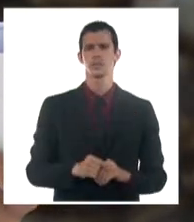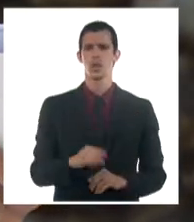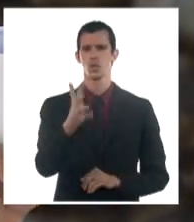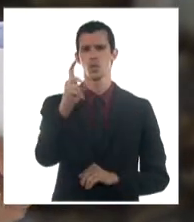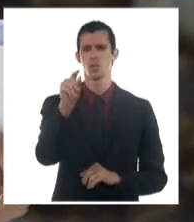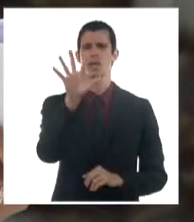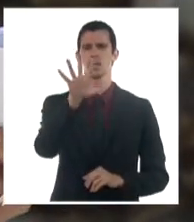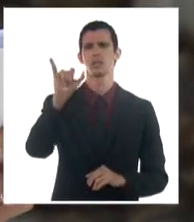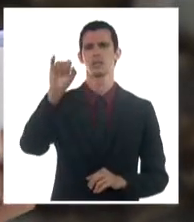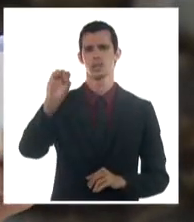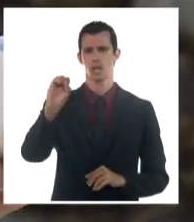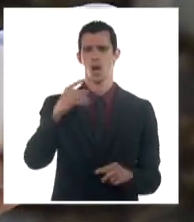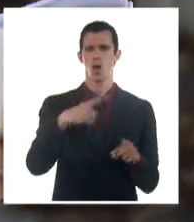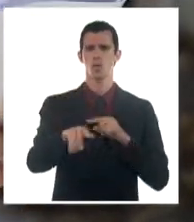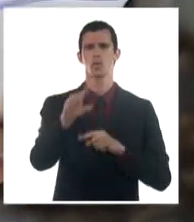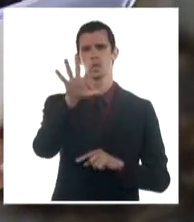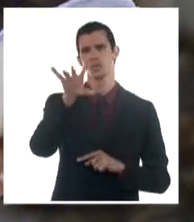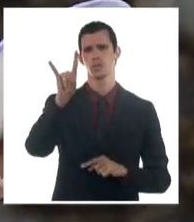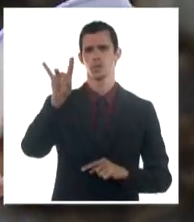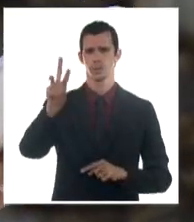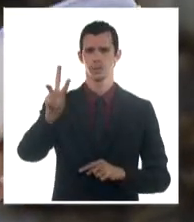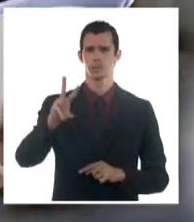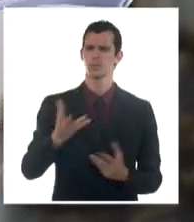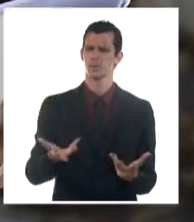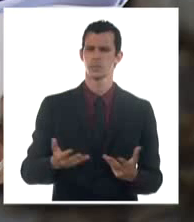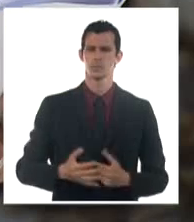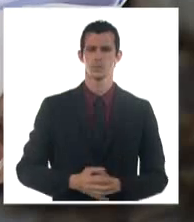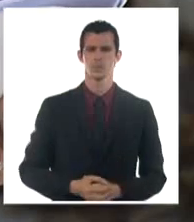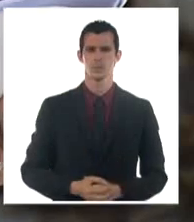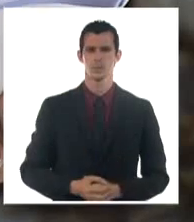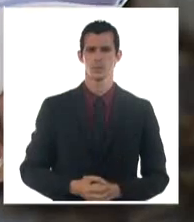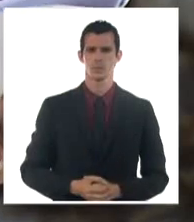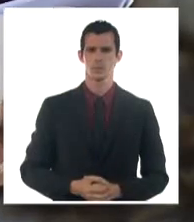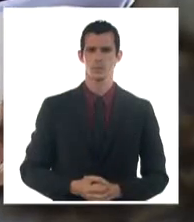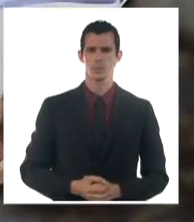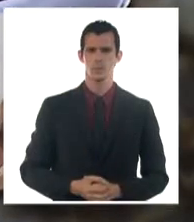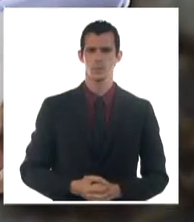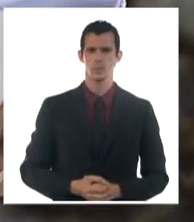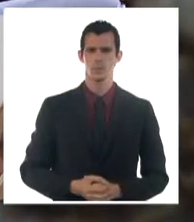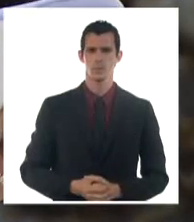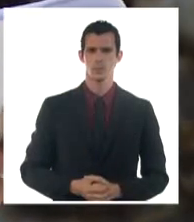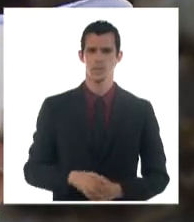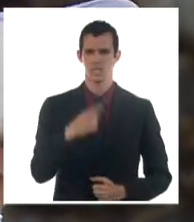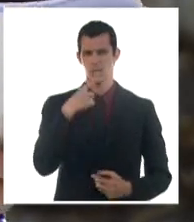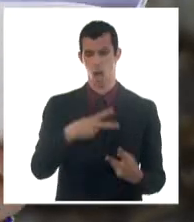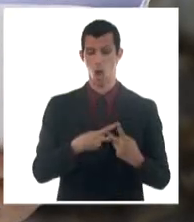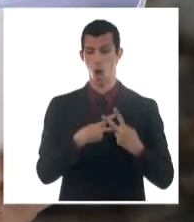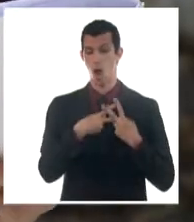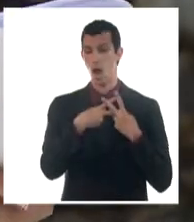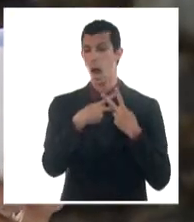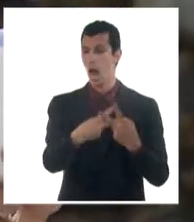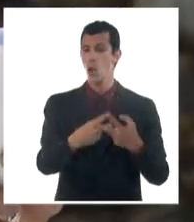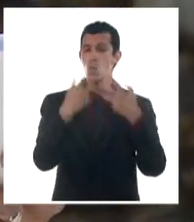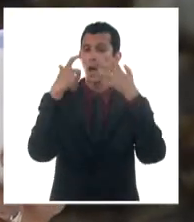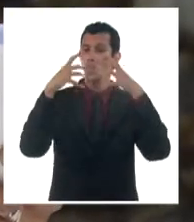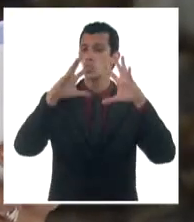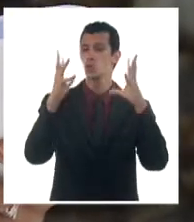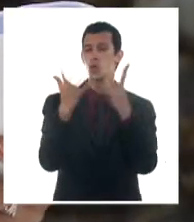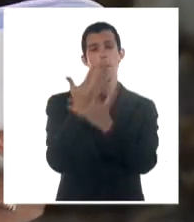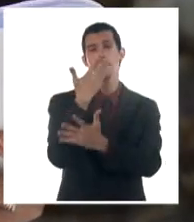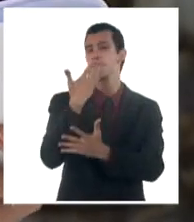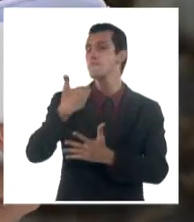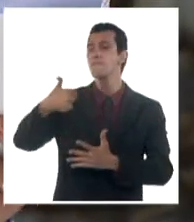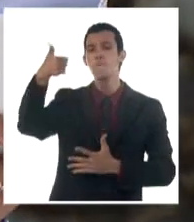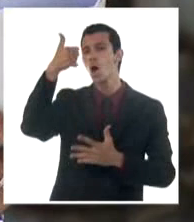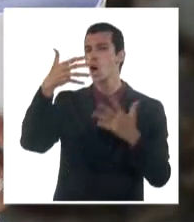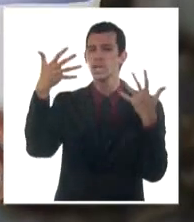y 593. Otorgar el título honorífico de Héroe del Trabajo de la República de Cuba, creado por